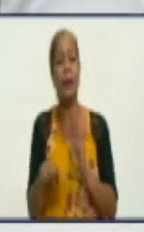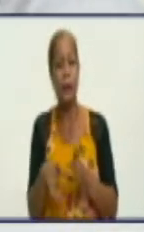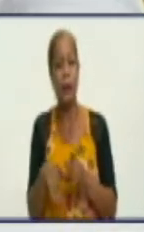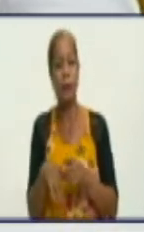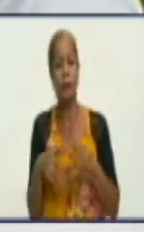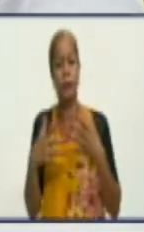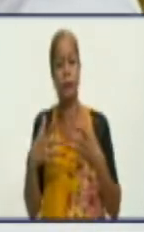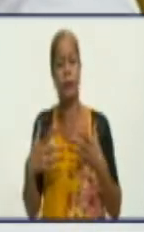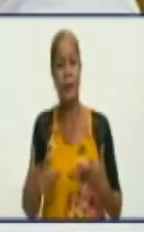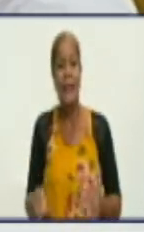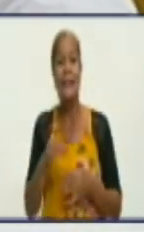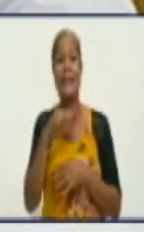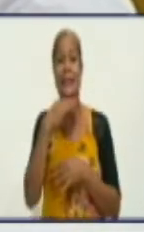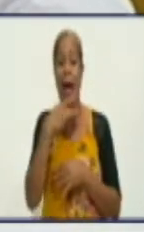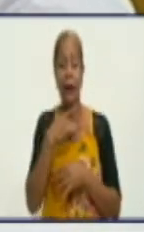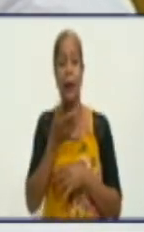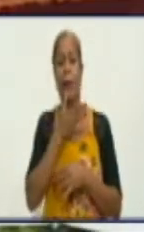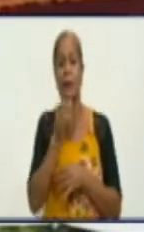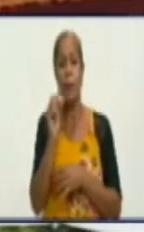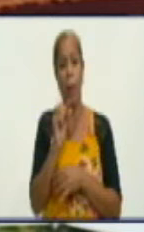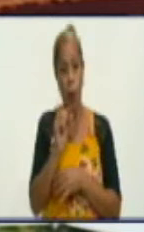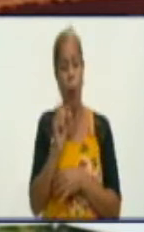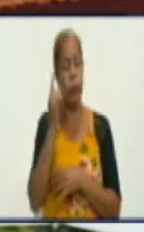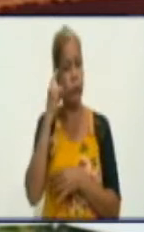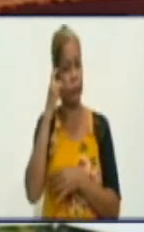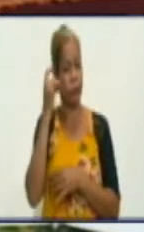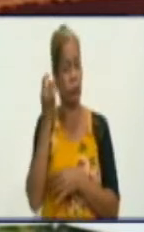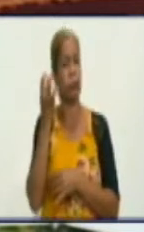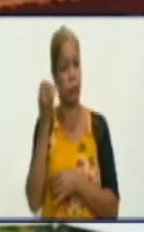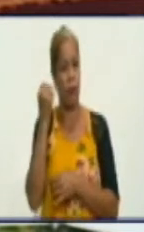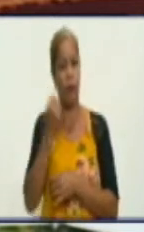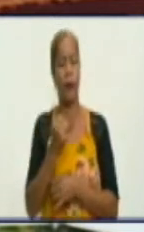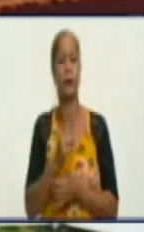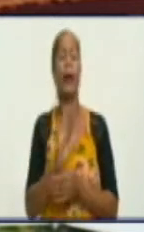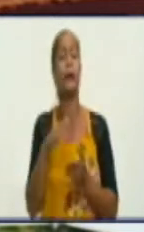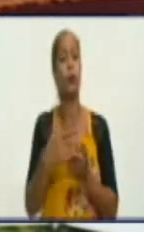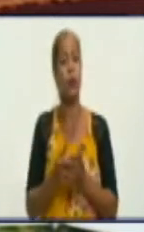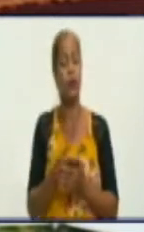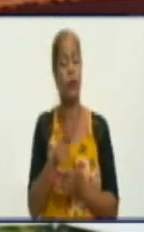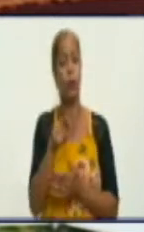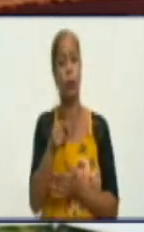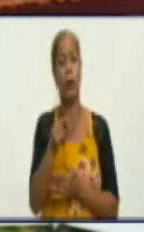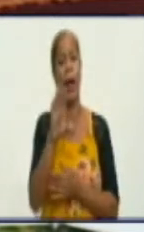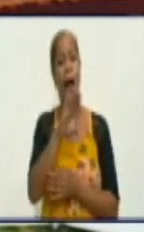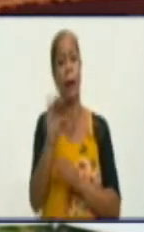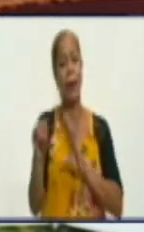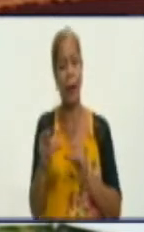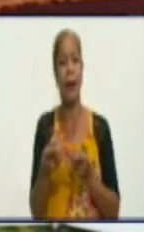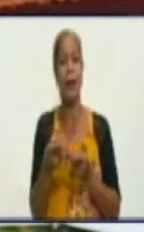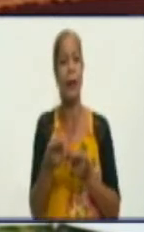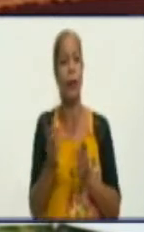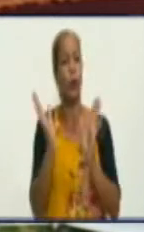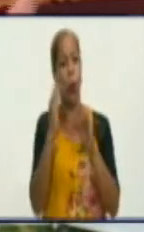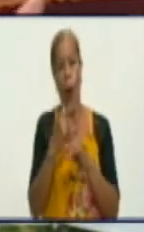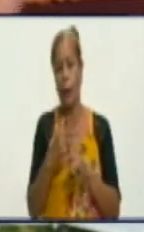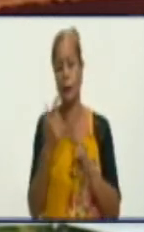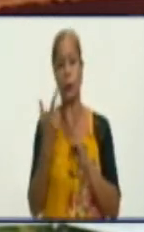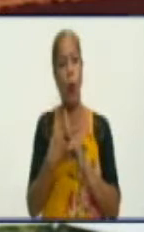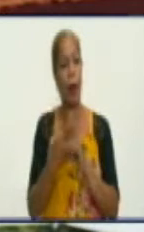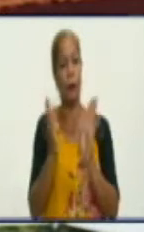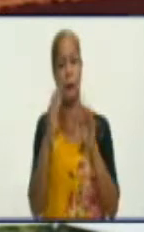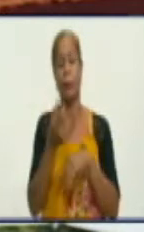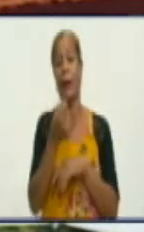cerebral sanguíneo que está llegando en ese momento. Doctor, usted ahorita hablaba sobre la escasez de medicamentos, sí. un hecho que es real en nuestra provincia, sí. y sobre todo esto